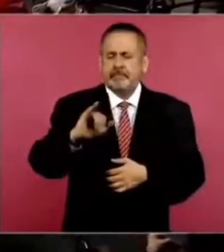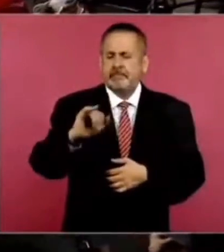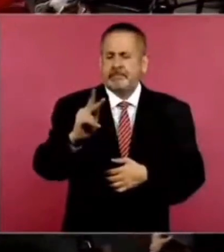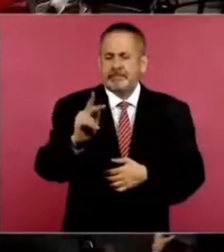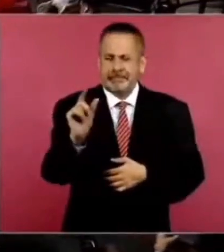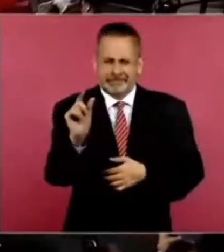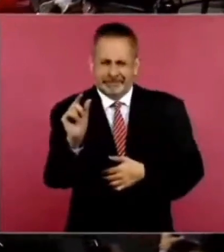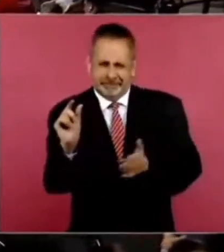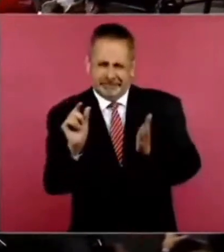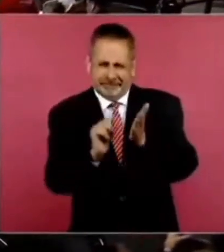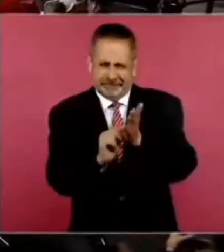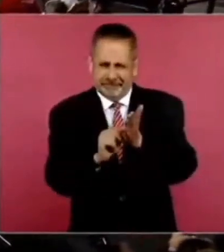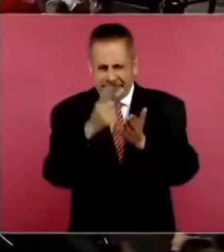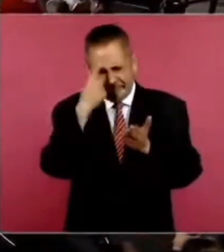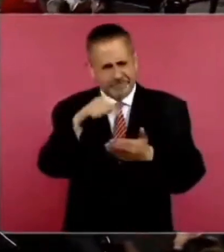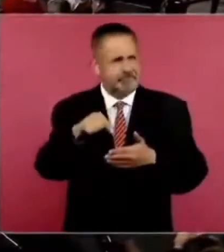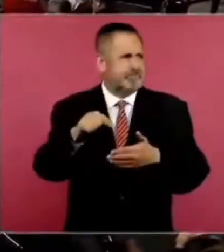semiconductor,